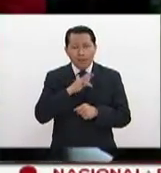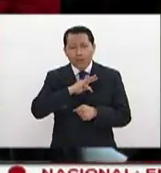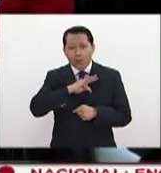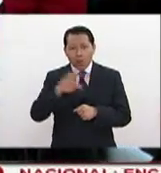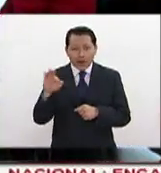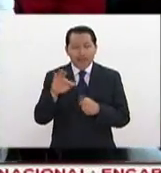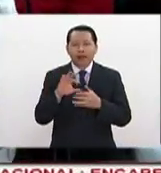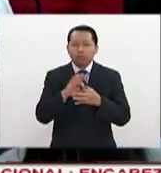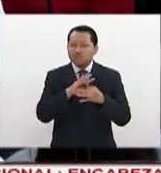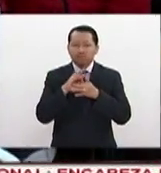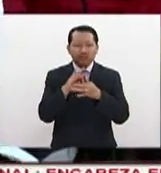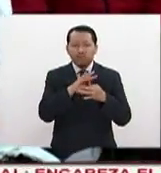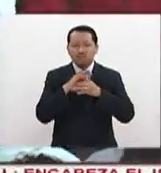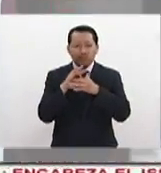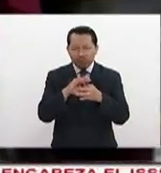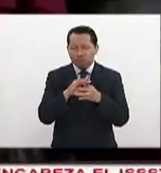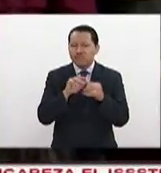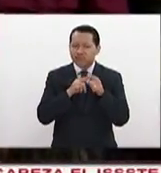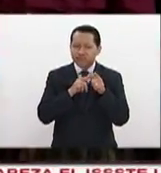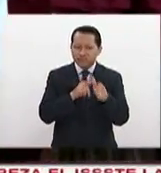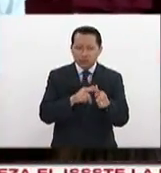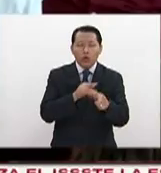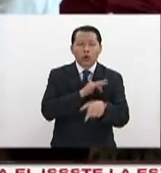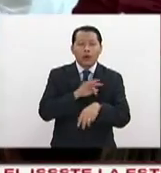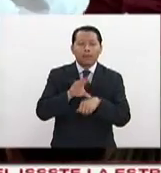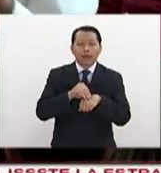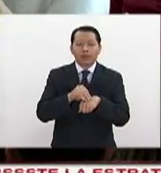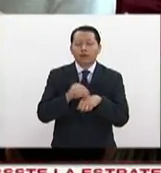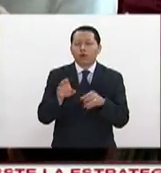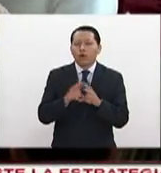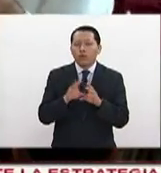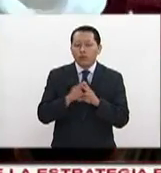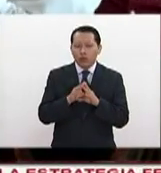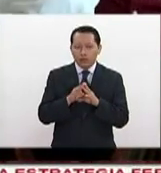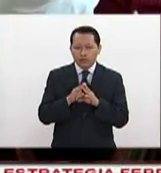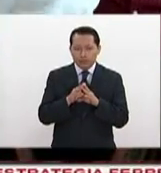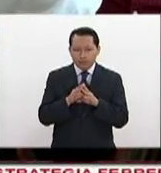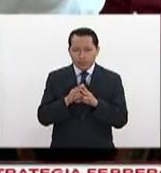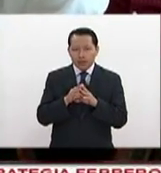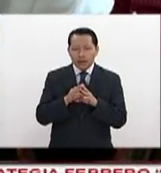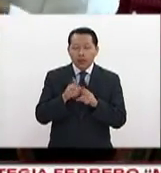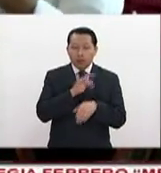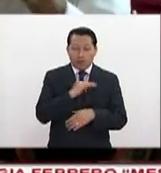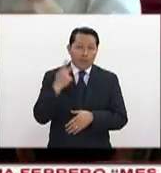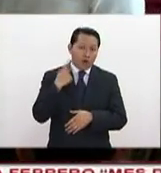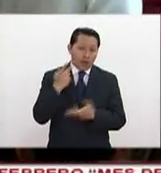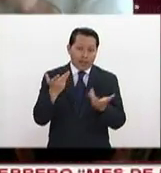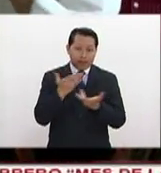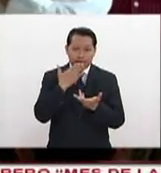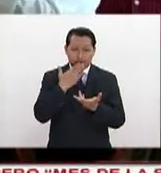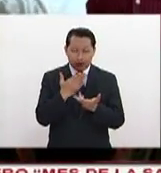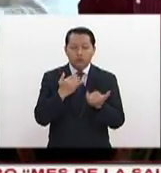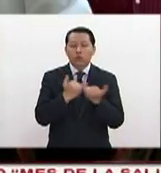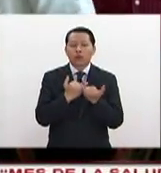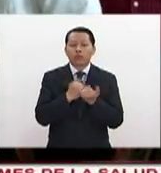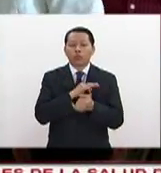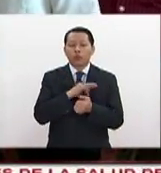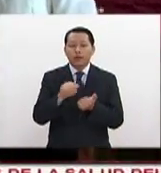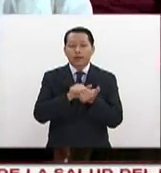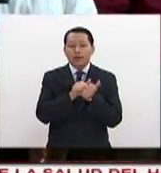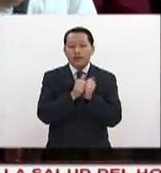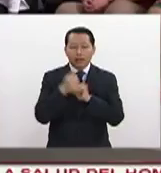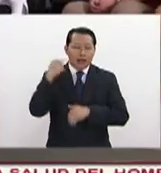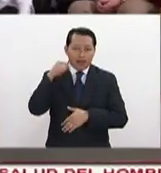en unidad reinventarnos, que nos permita en grandeza hacer política y en grandeza